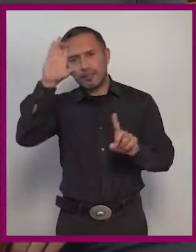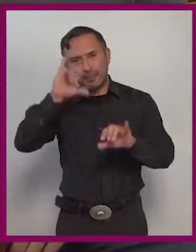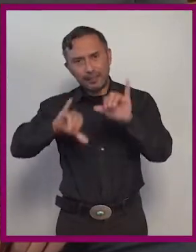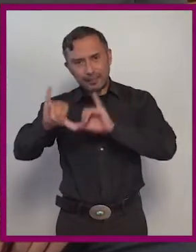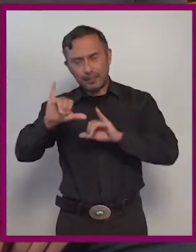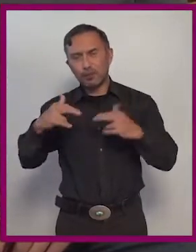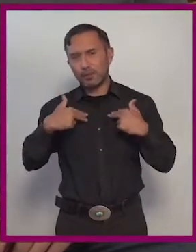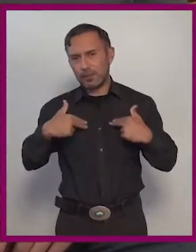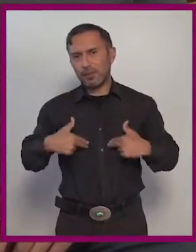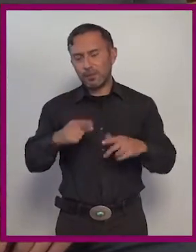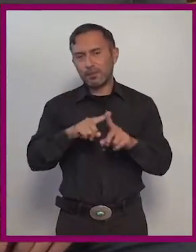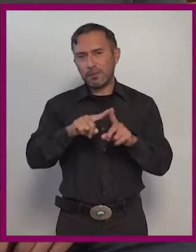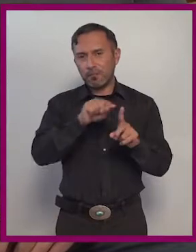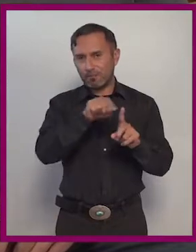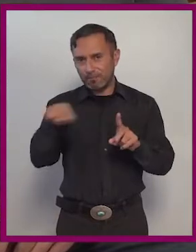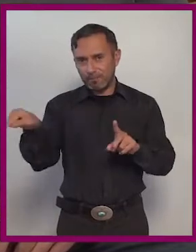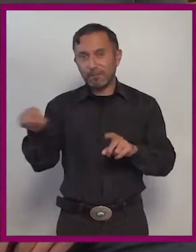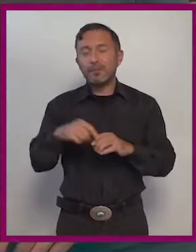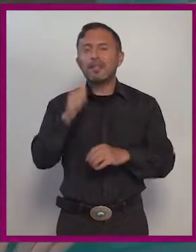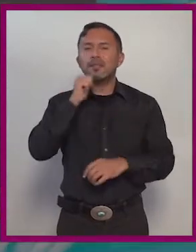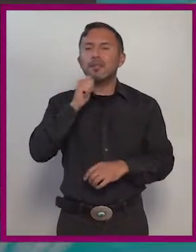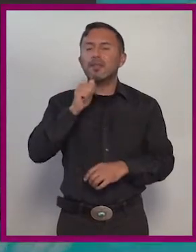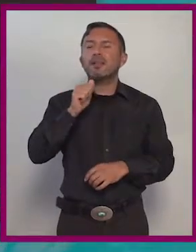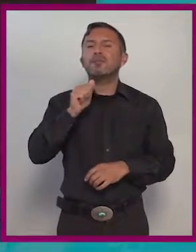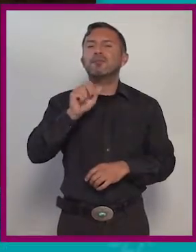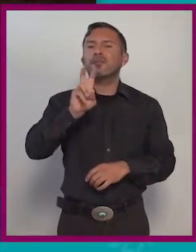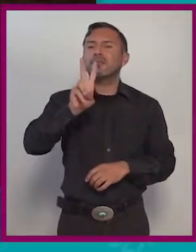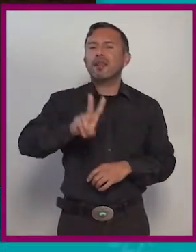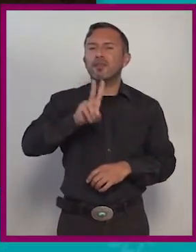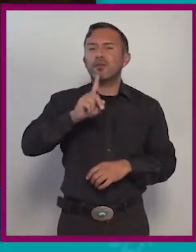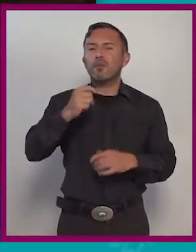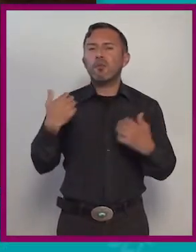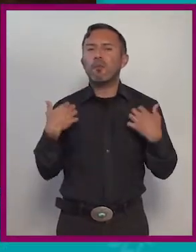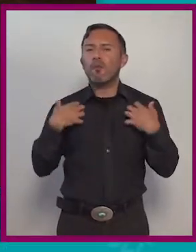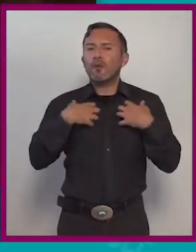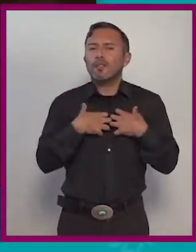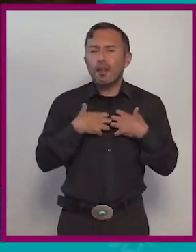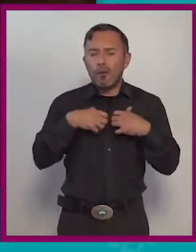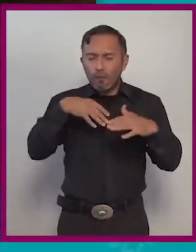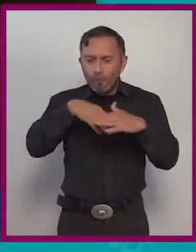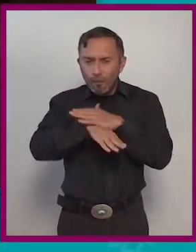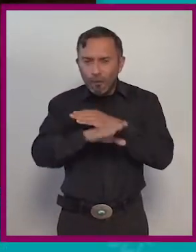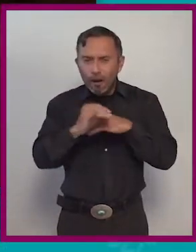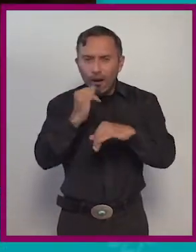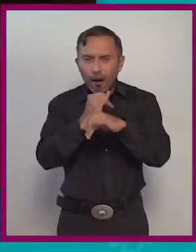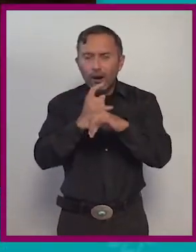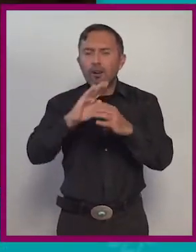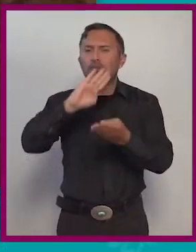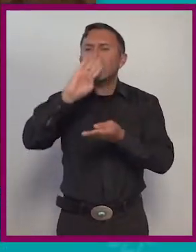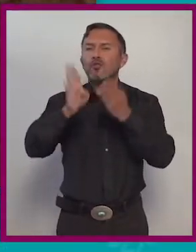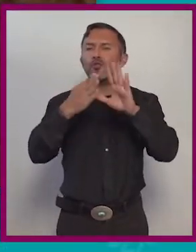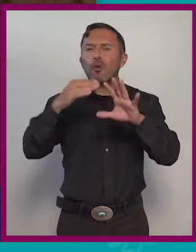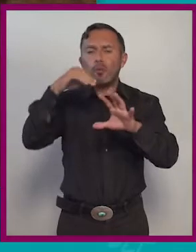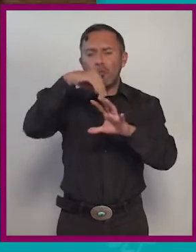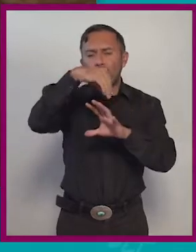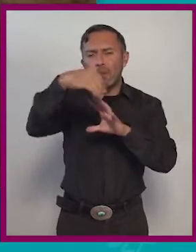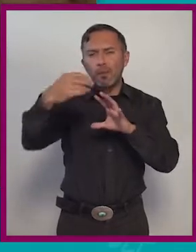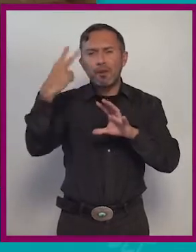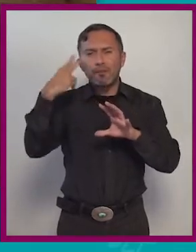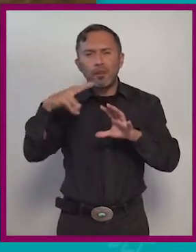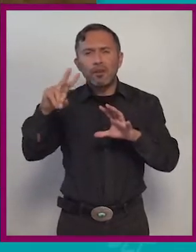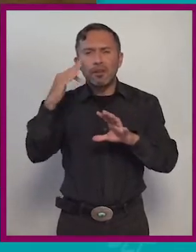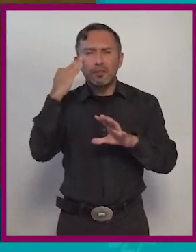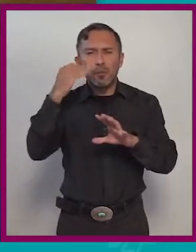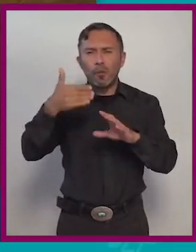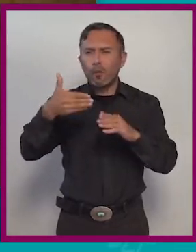de semana, tomaremos nuestra mochila virtual y viajaremos por el mundo y el tiempo. Un recorrido por los sistemas simbólicos